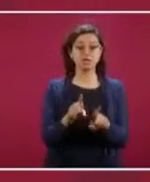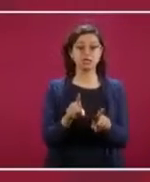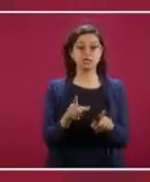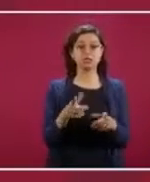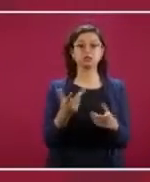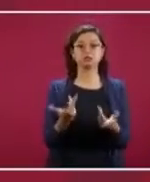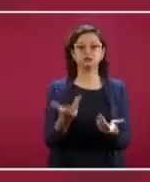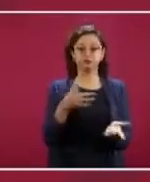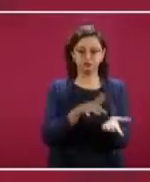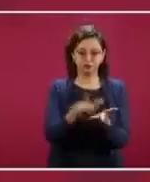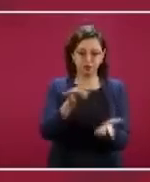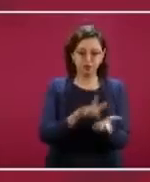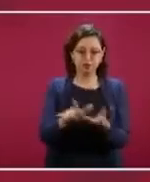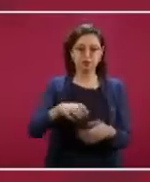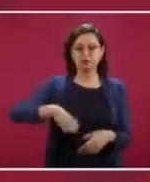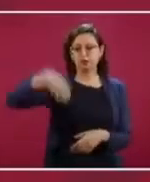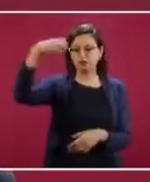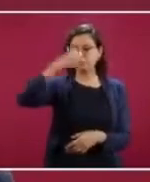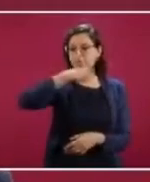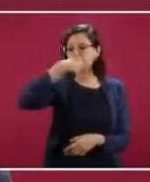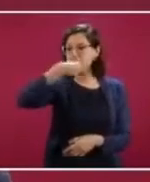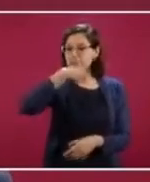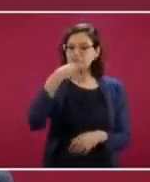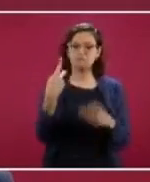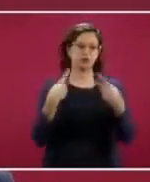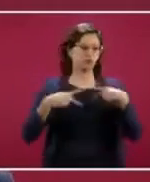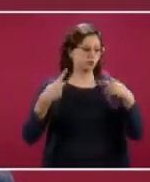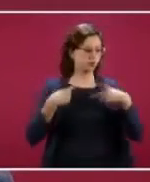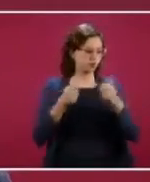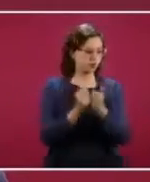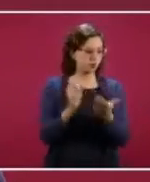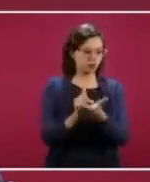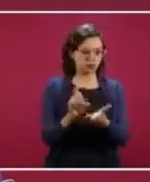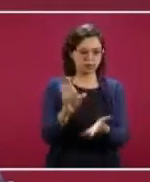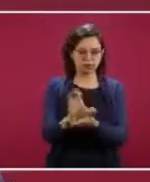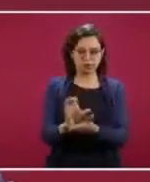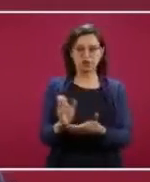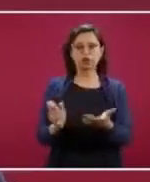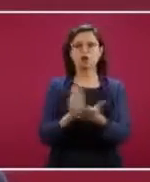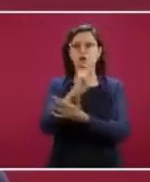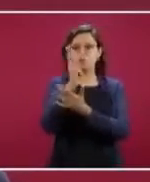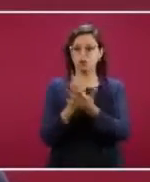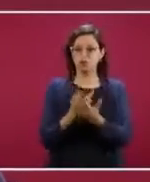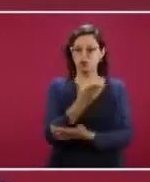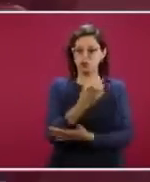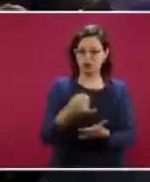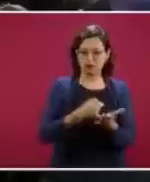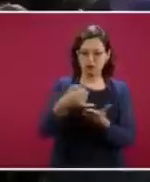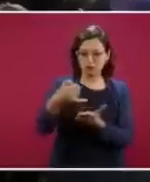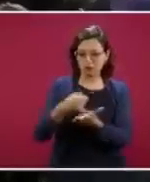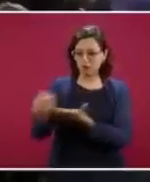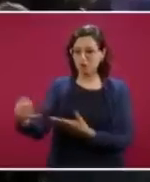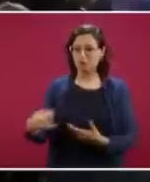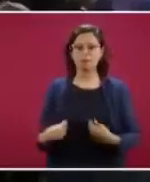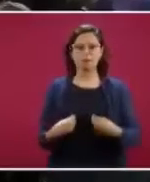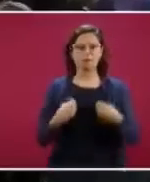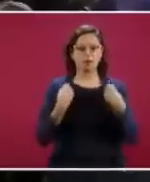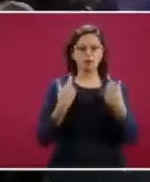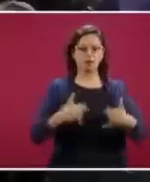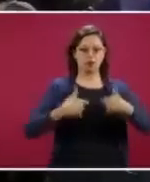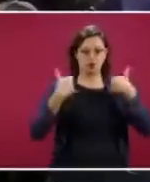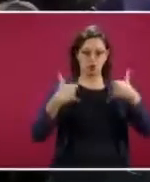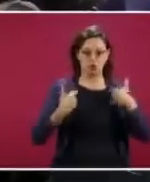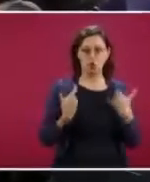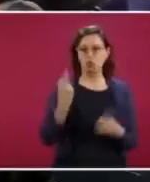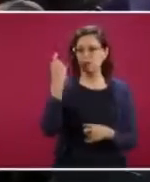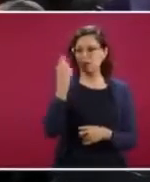se está apoyando a adultos mayores, a personas con discapacidad, el programa Sembrando Vida, el programa de los jóvenes, las